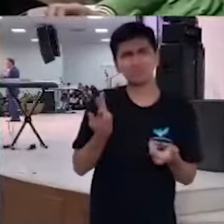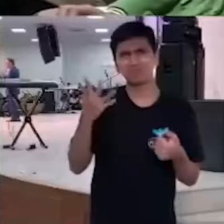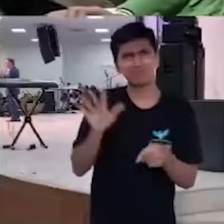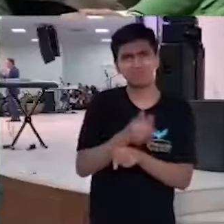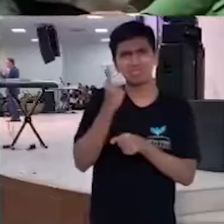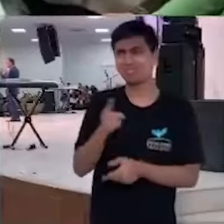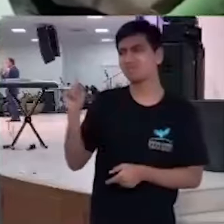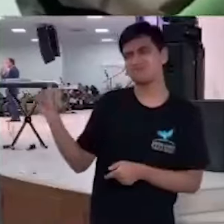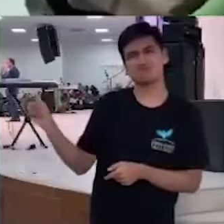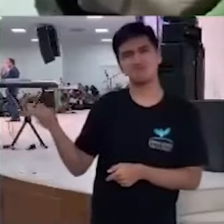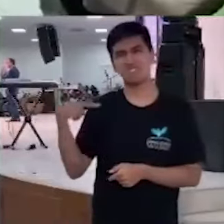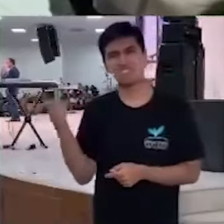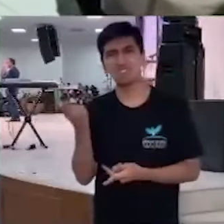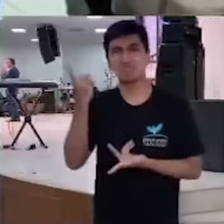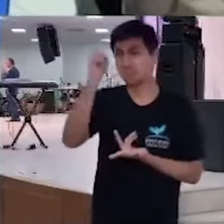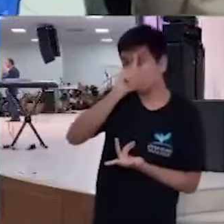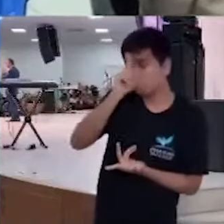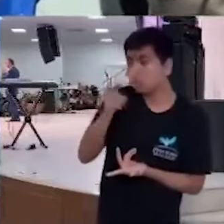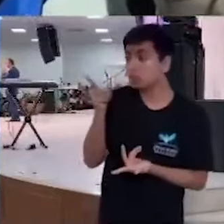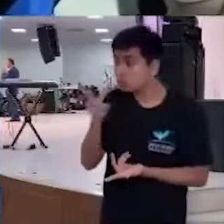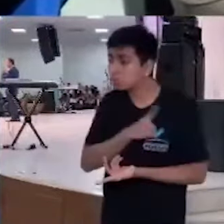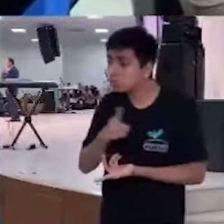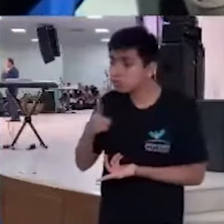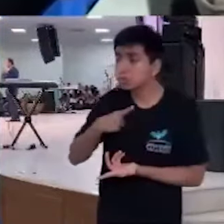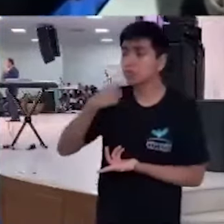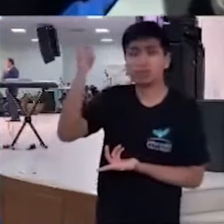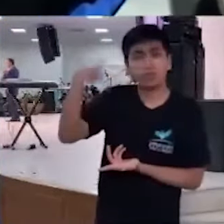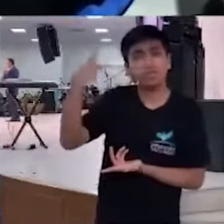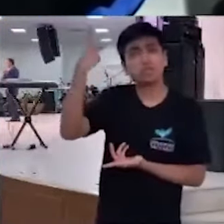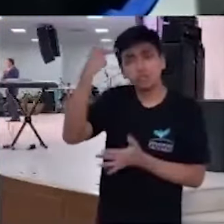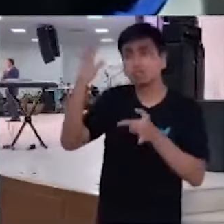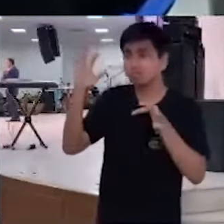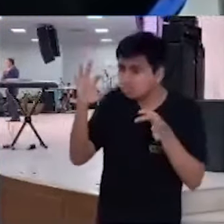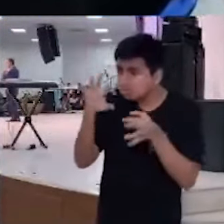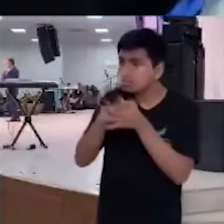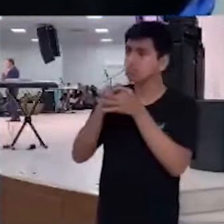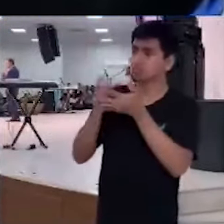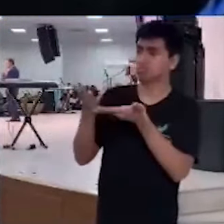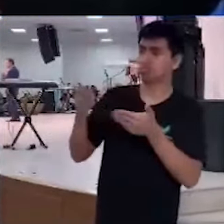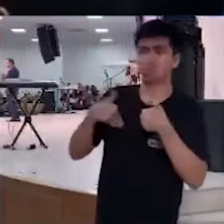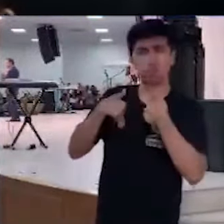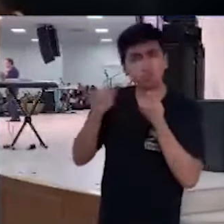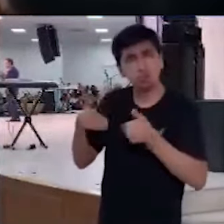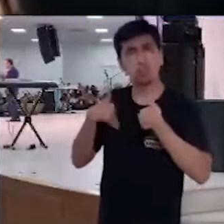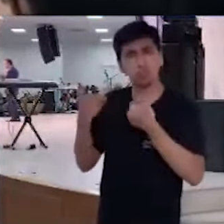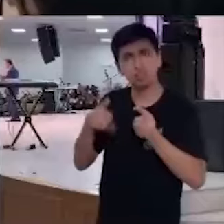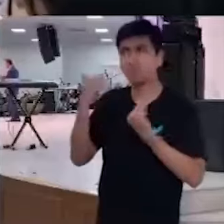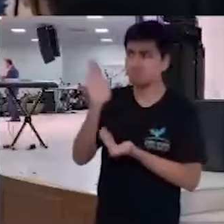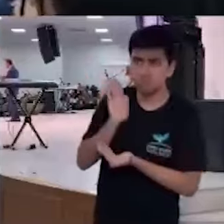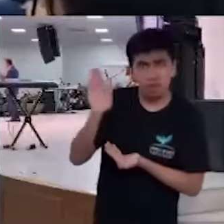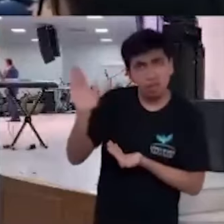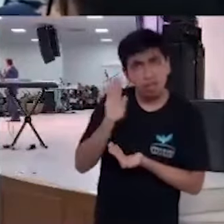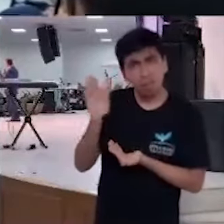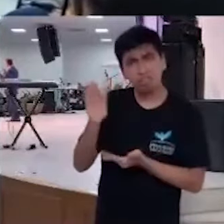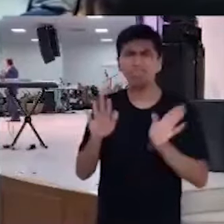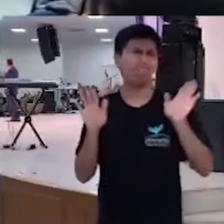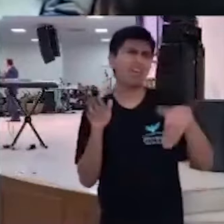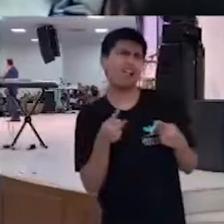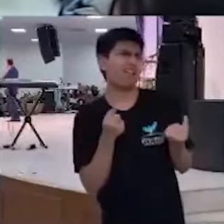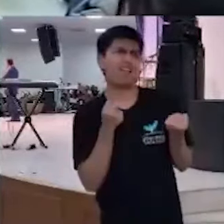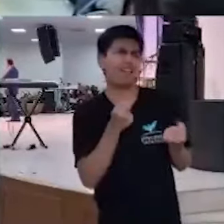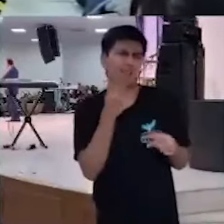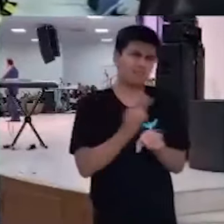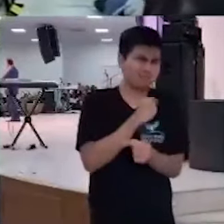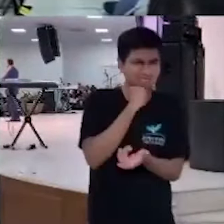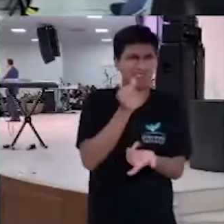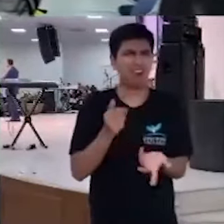consejería, a esa asociación más íntima que debe haber con una autoridad que Dios ponga encima